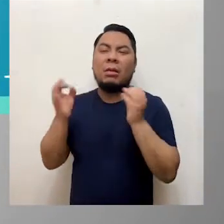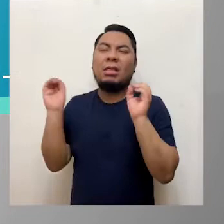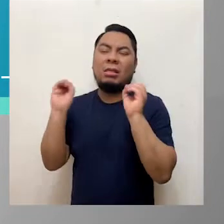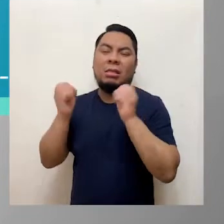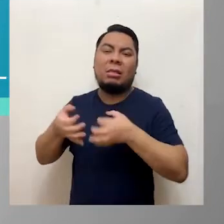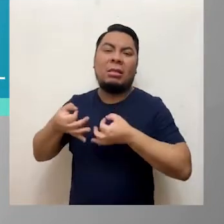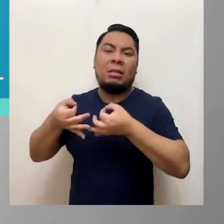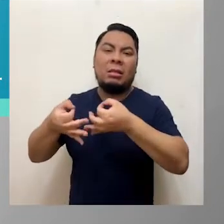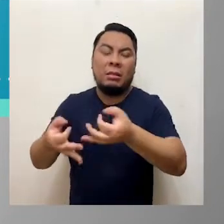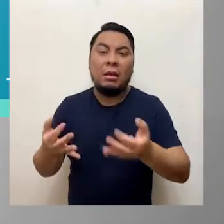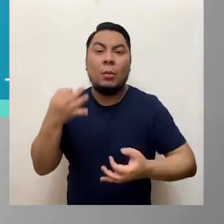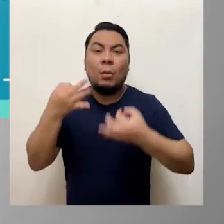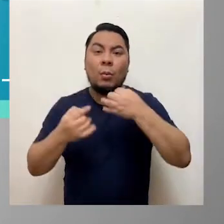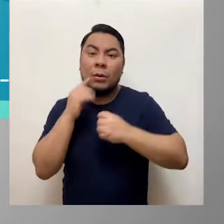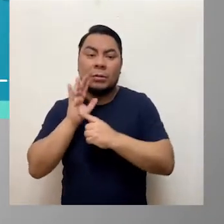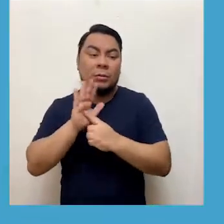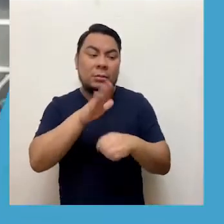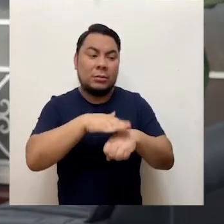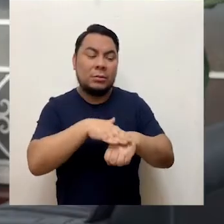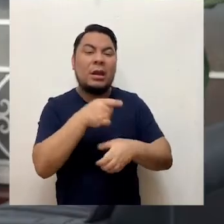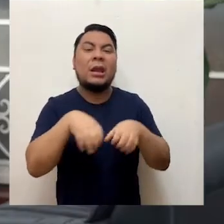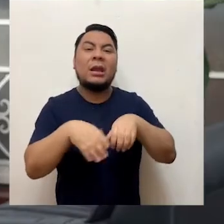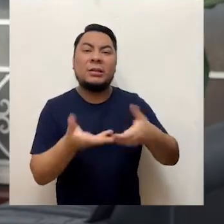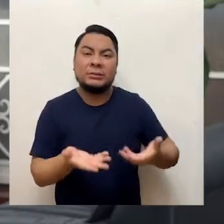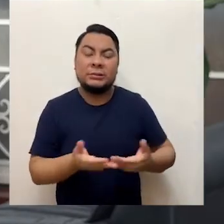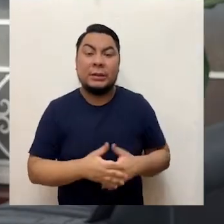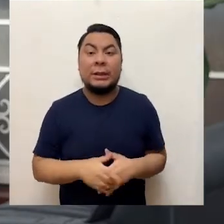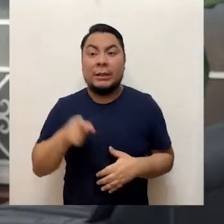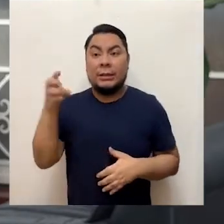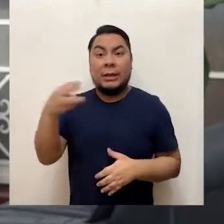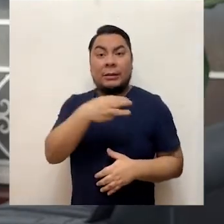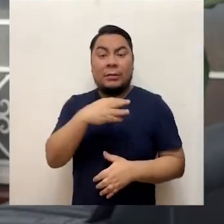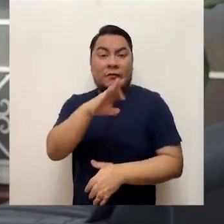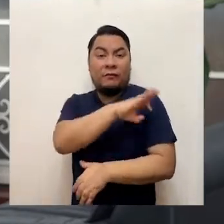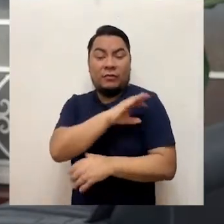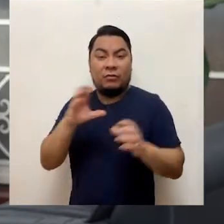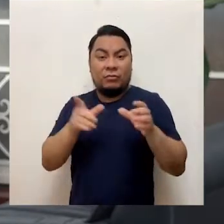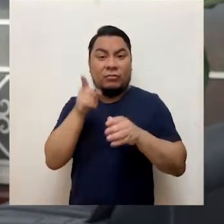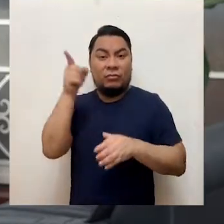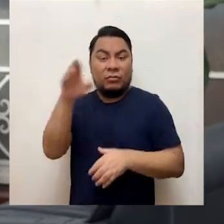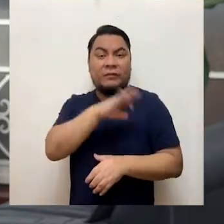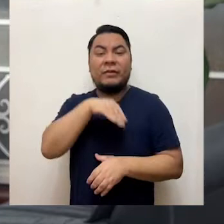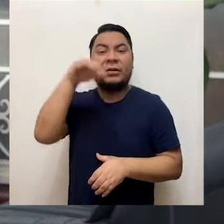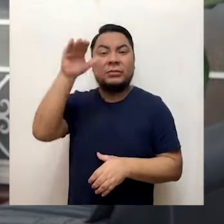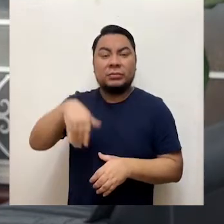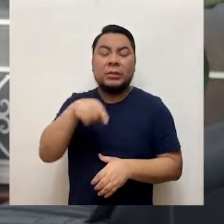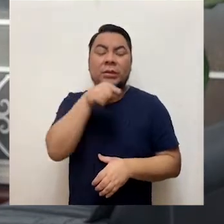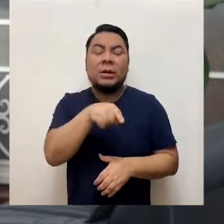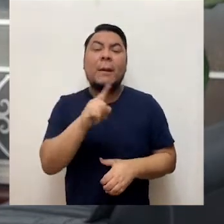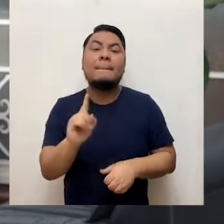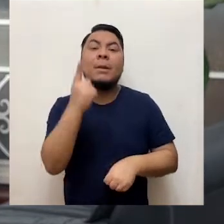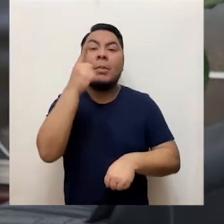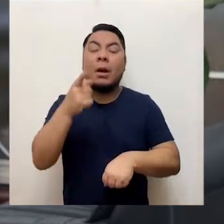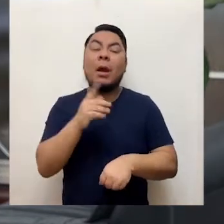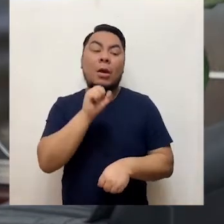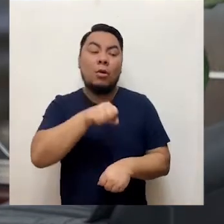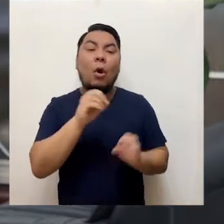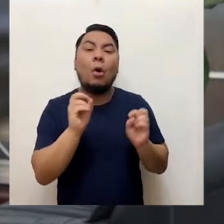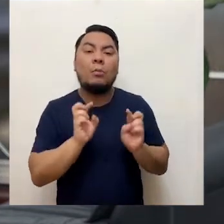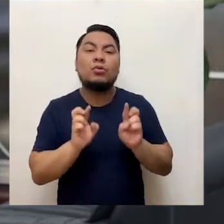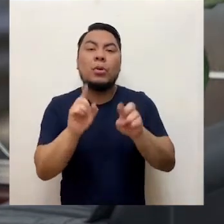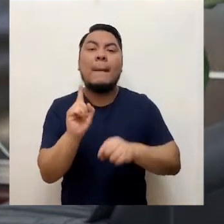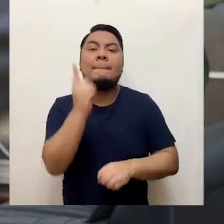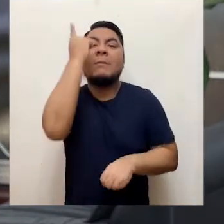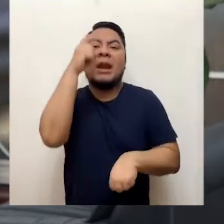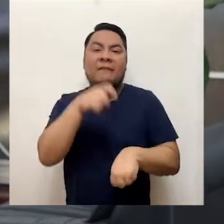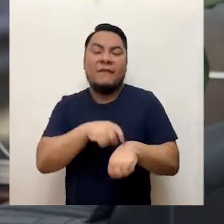asistencia familiar por el Ministerio Público? En este caso, el Ministerio Público va a convocar a un principio de oportunidad, que es